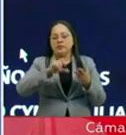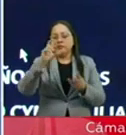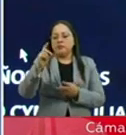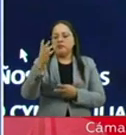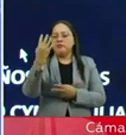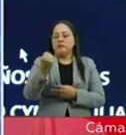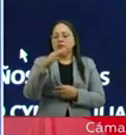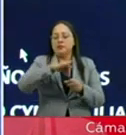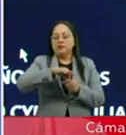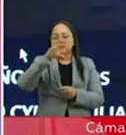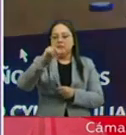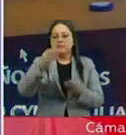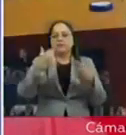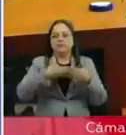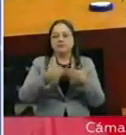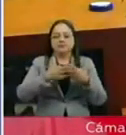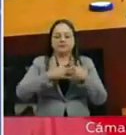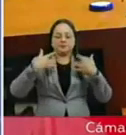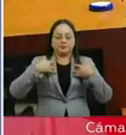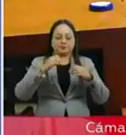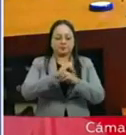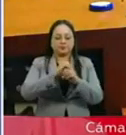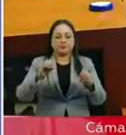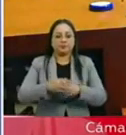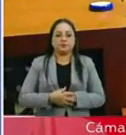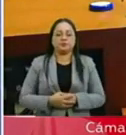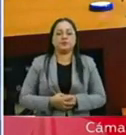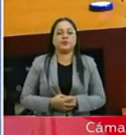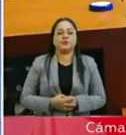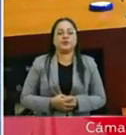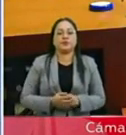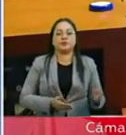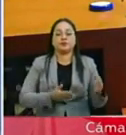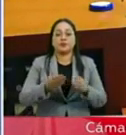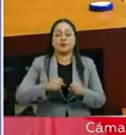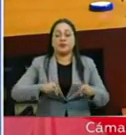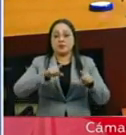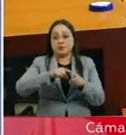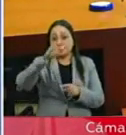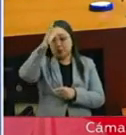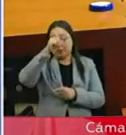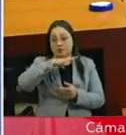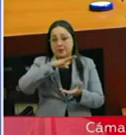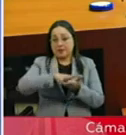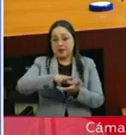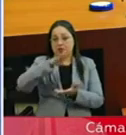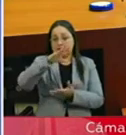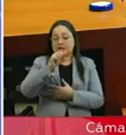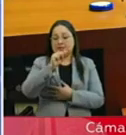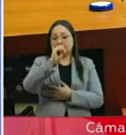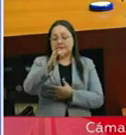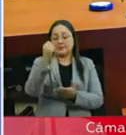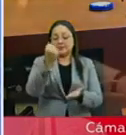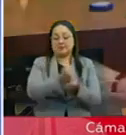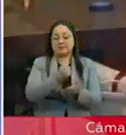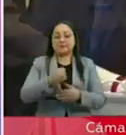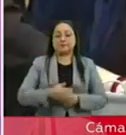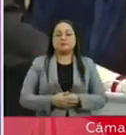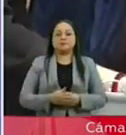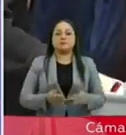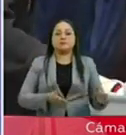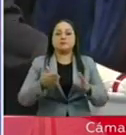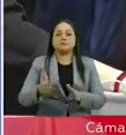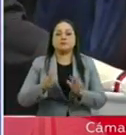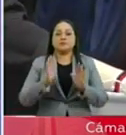pues viene impulsada por Palenque y viene más impulsada por el que ya se fue vamos a ver entonces pues quién está